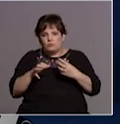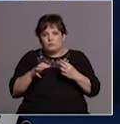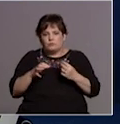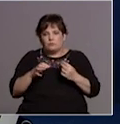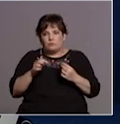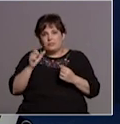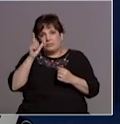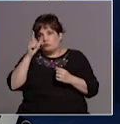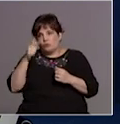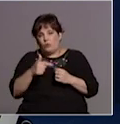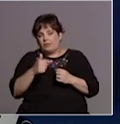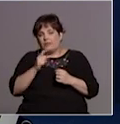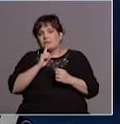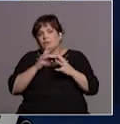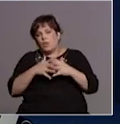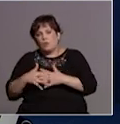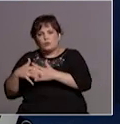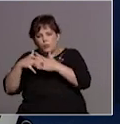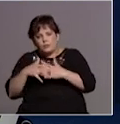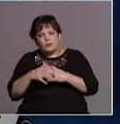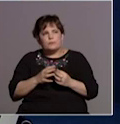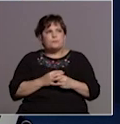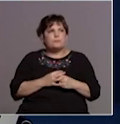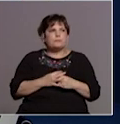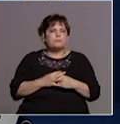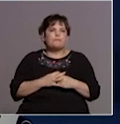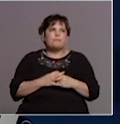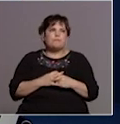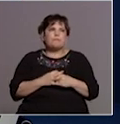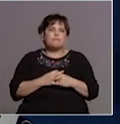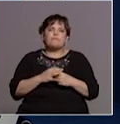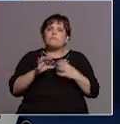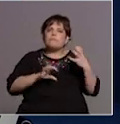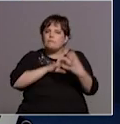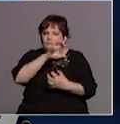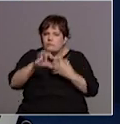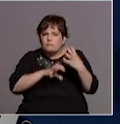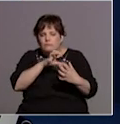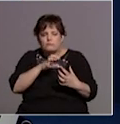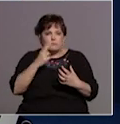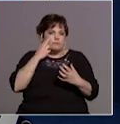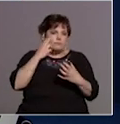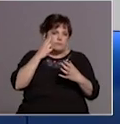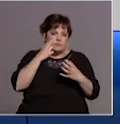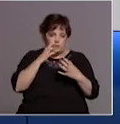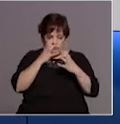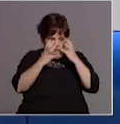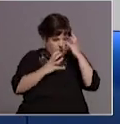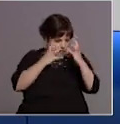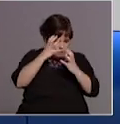insólita en la historia de eeuu ahora isabel esas situaciones de crisis internas que